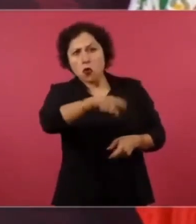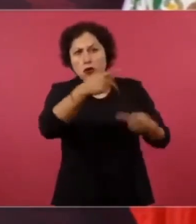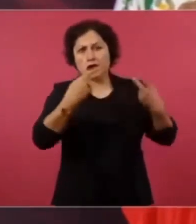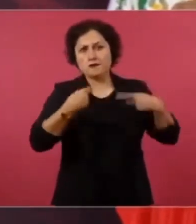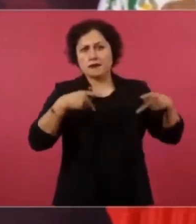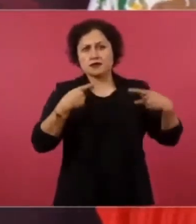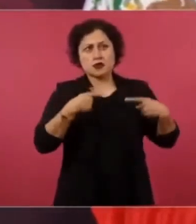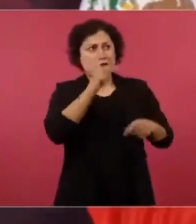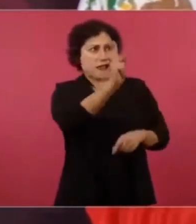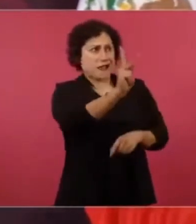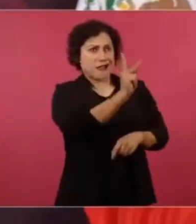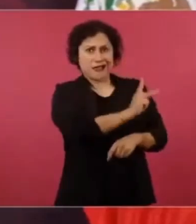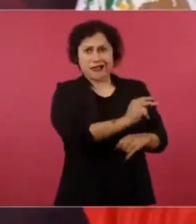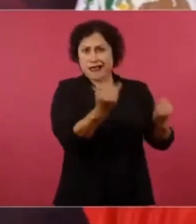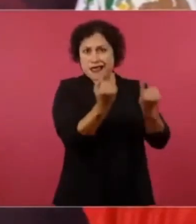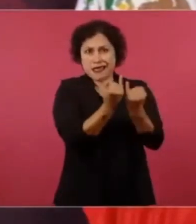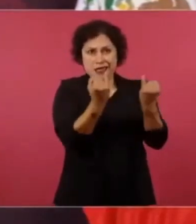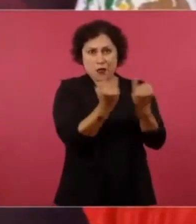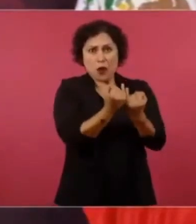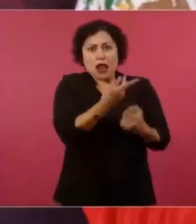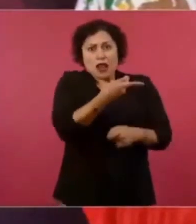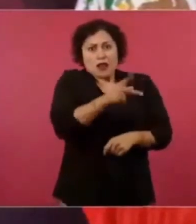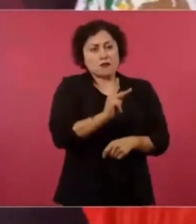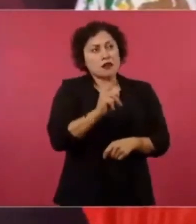pierden su respetabilidad.